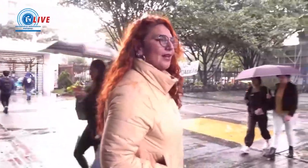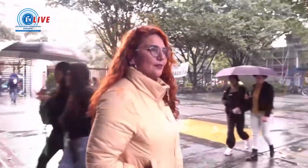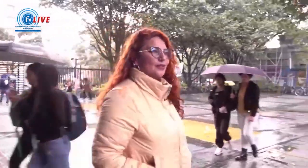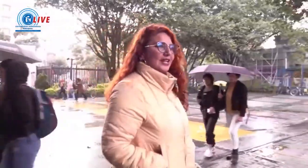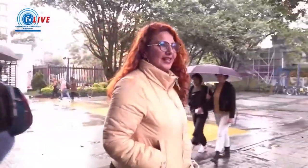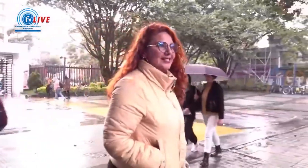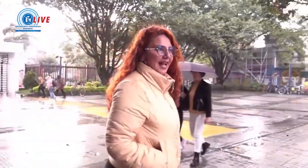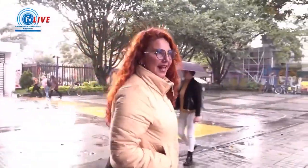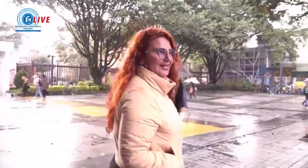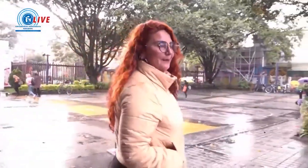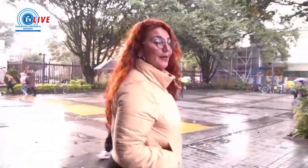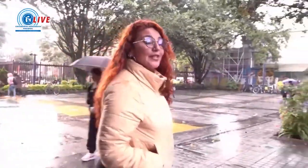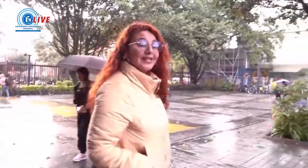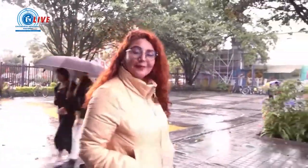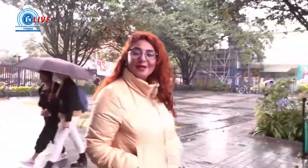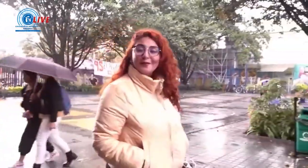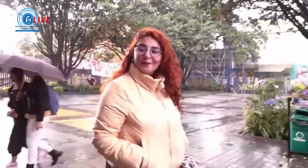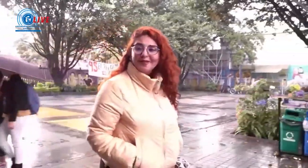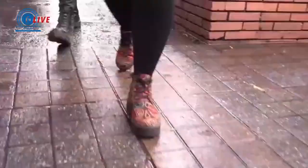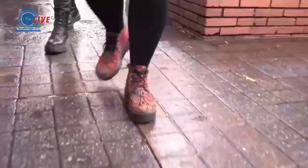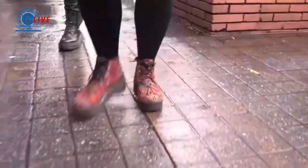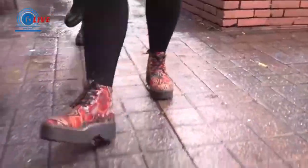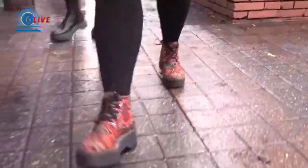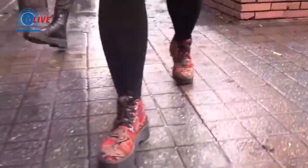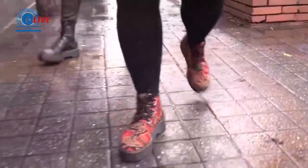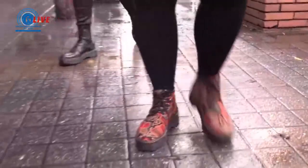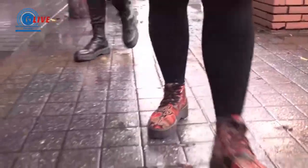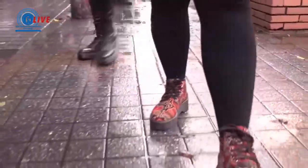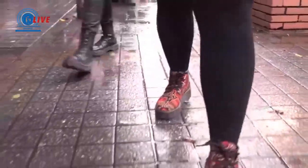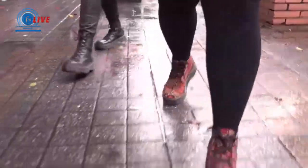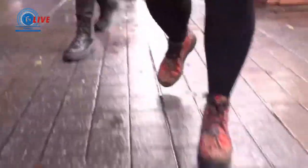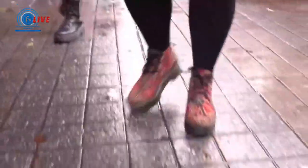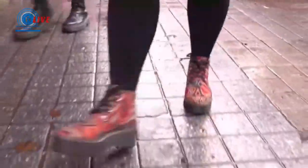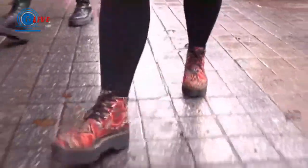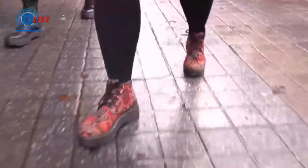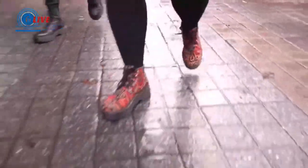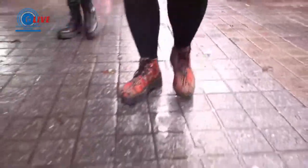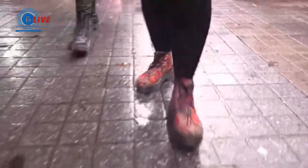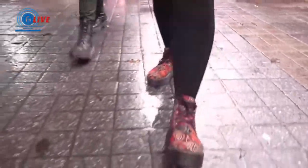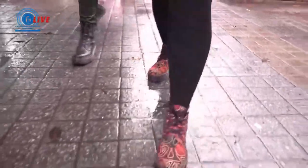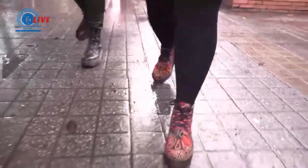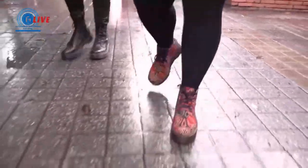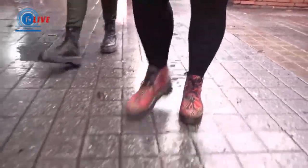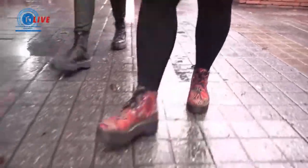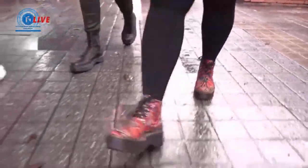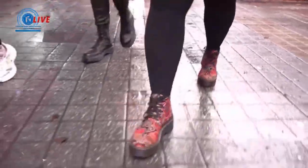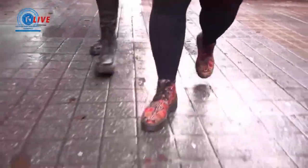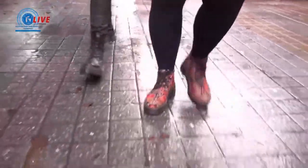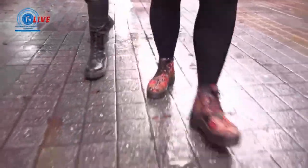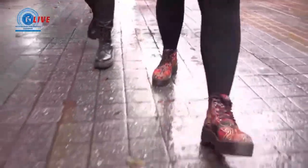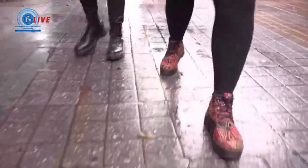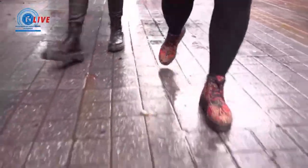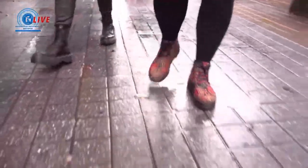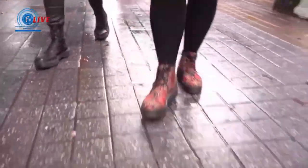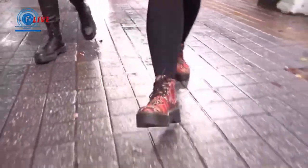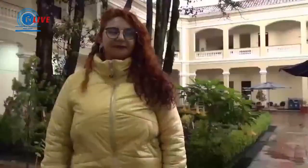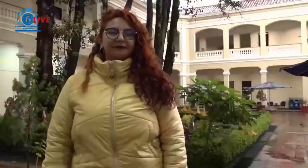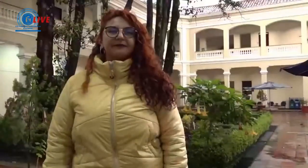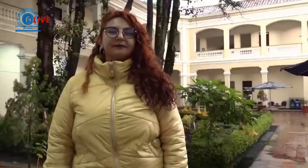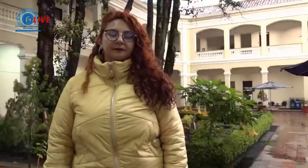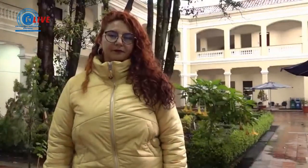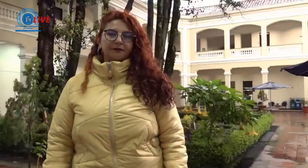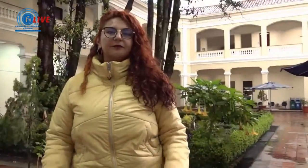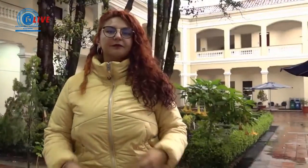a las historias desde y para las mujeres, porque la historia hegemónica y la historia